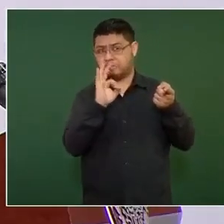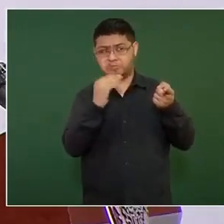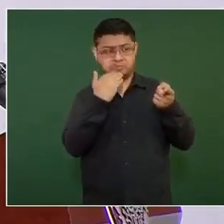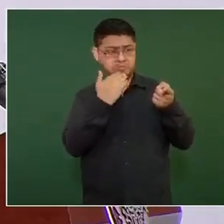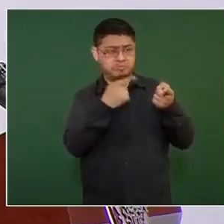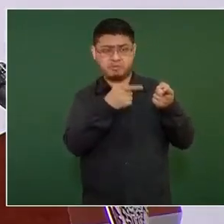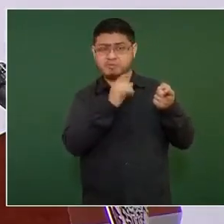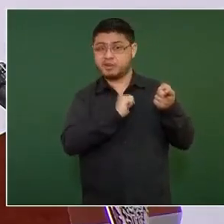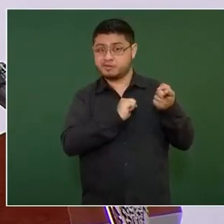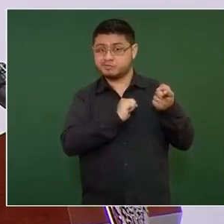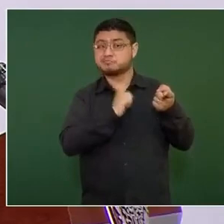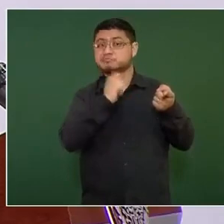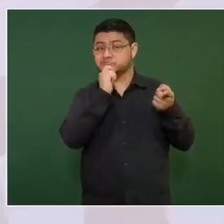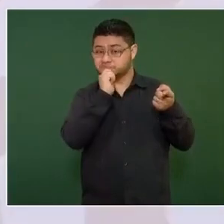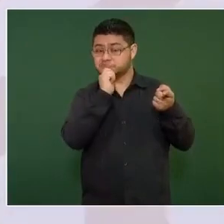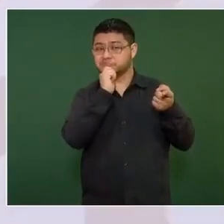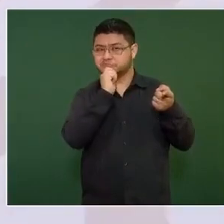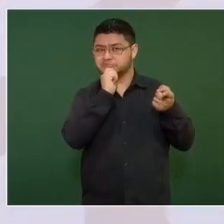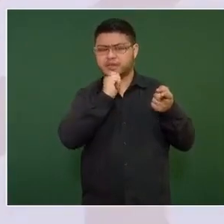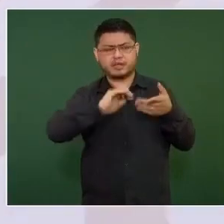Y además, cambiar.